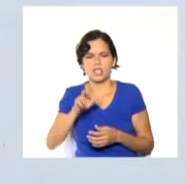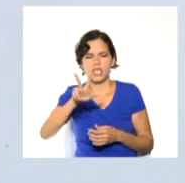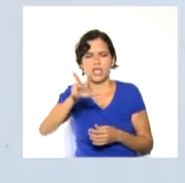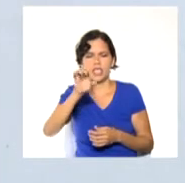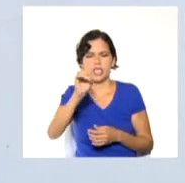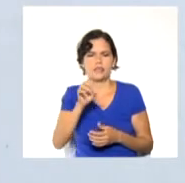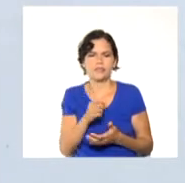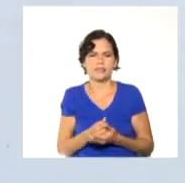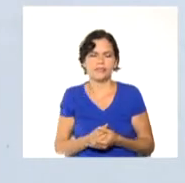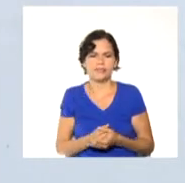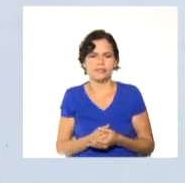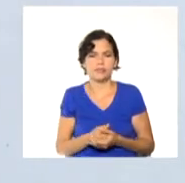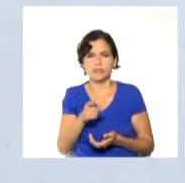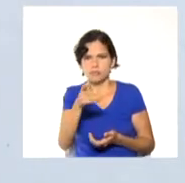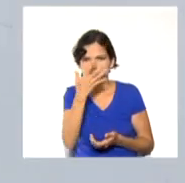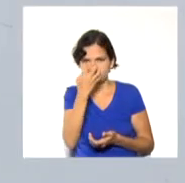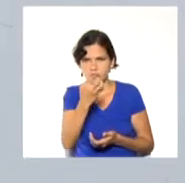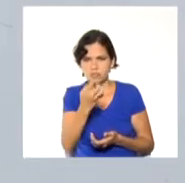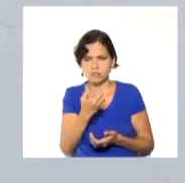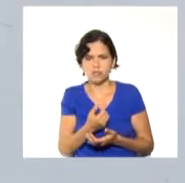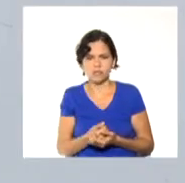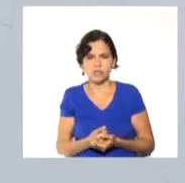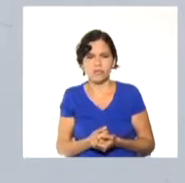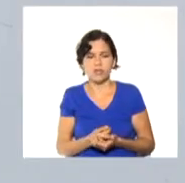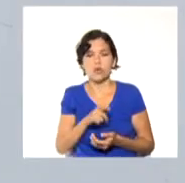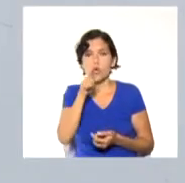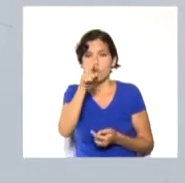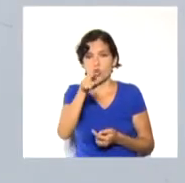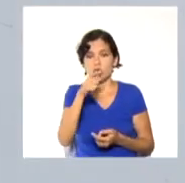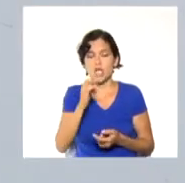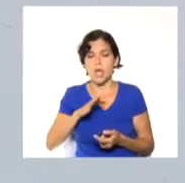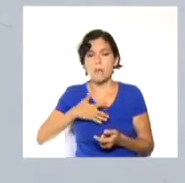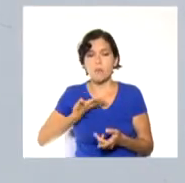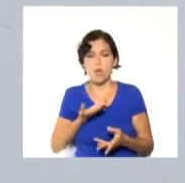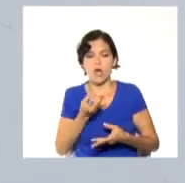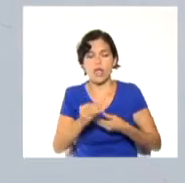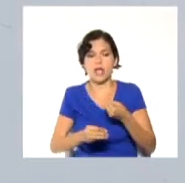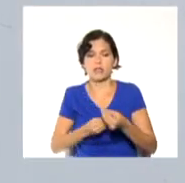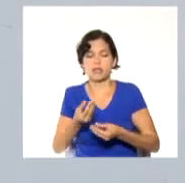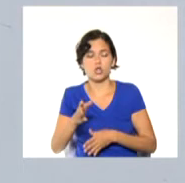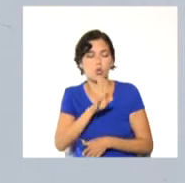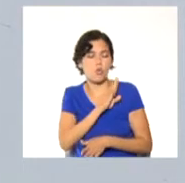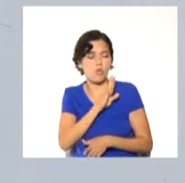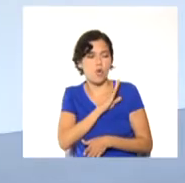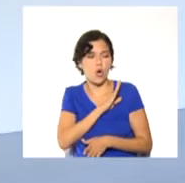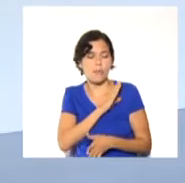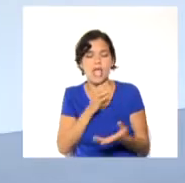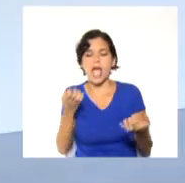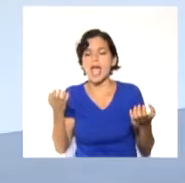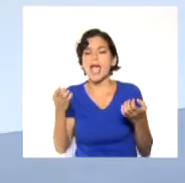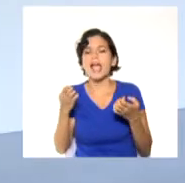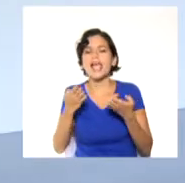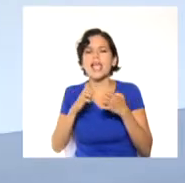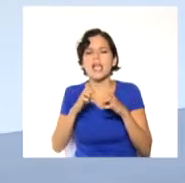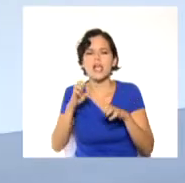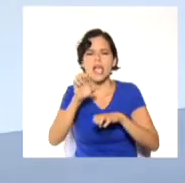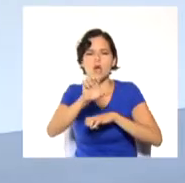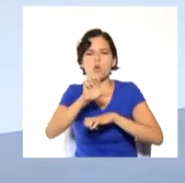30. ¿Se entendió? Ustedes pueden crear sus propias ecuaciones, sus